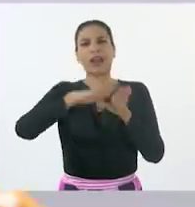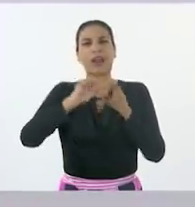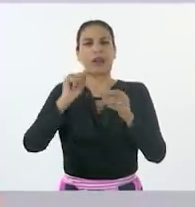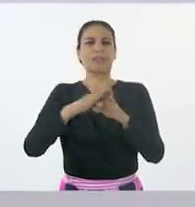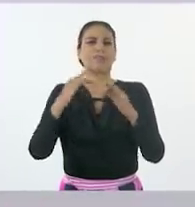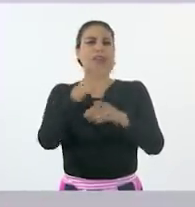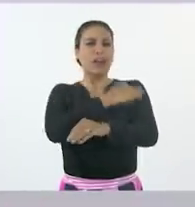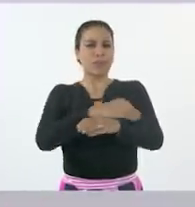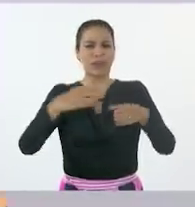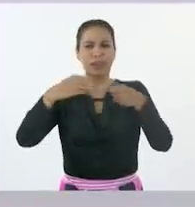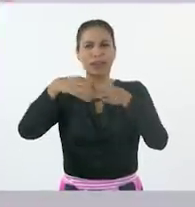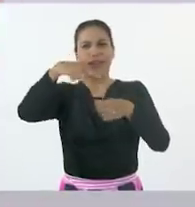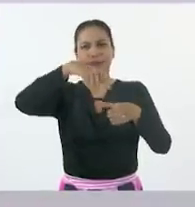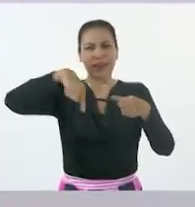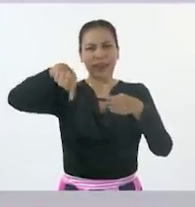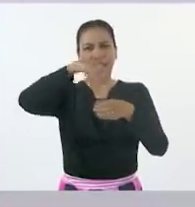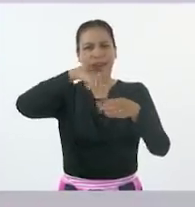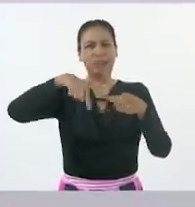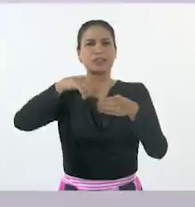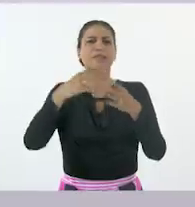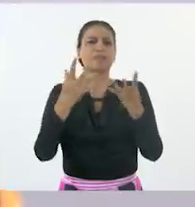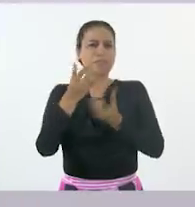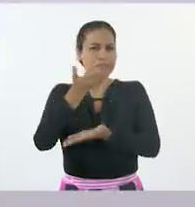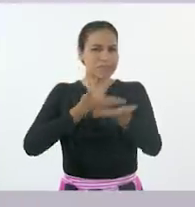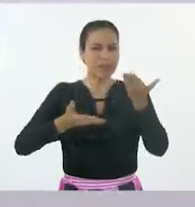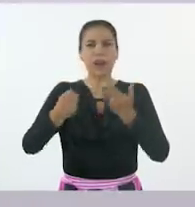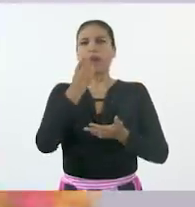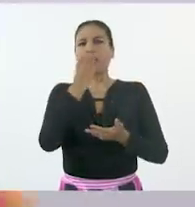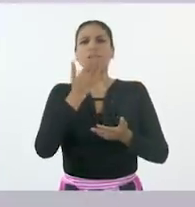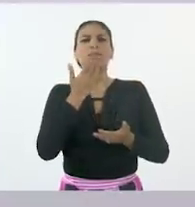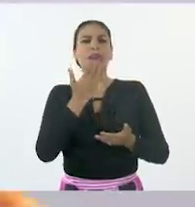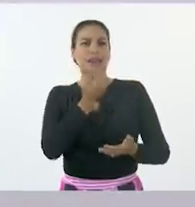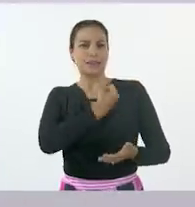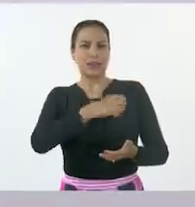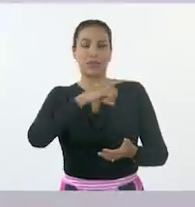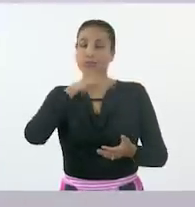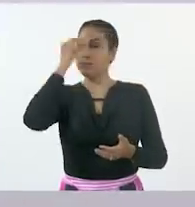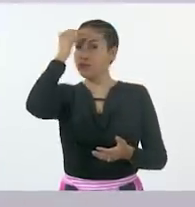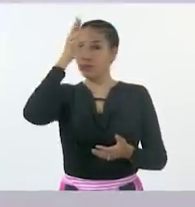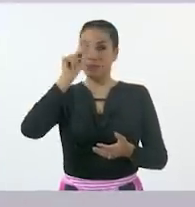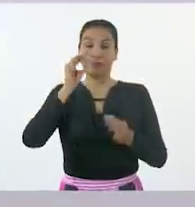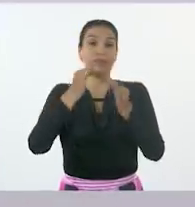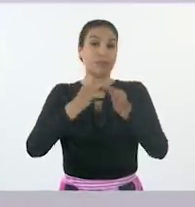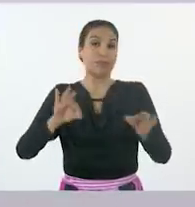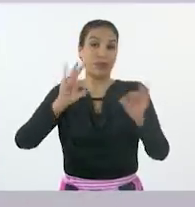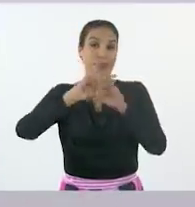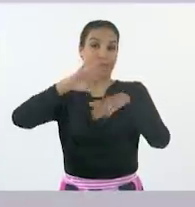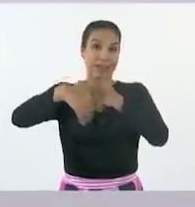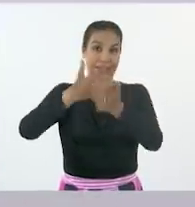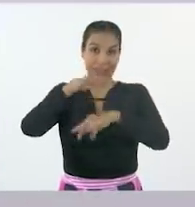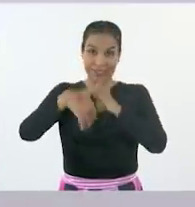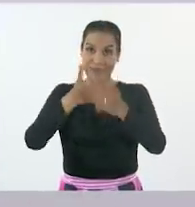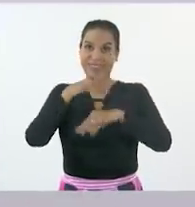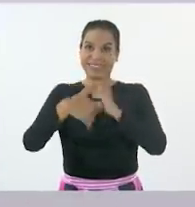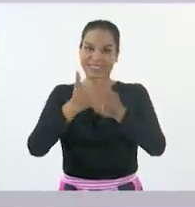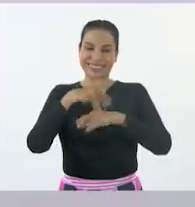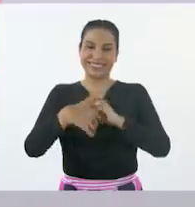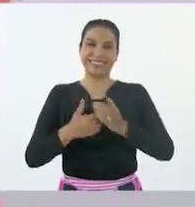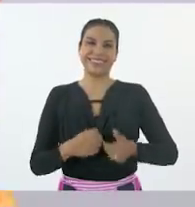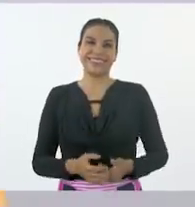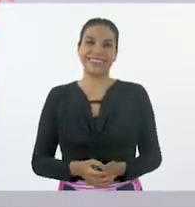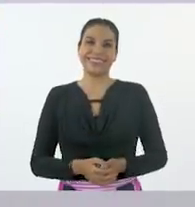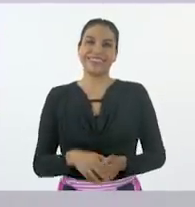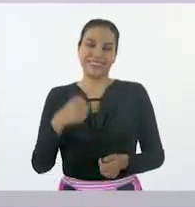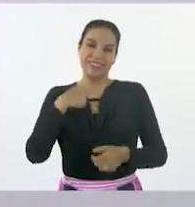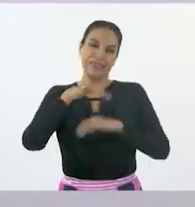de la familia y comer saludablemente. Así que no se olviden de lavarse las manos.